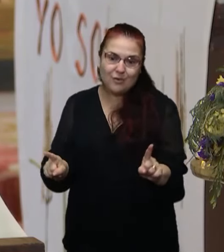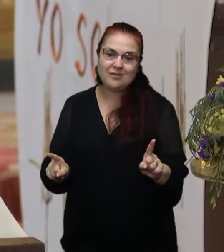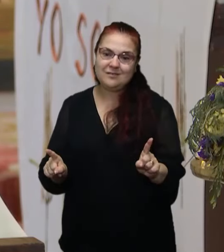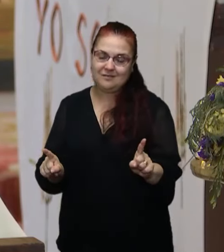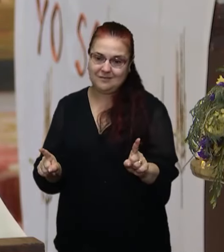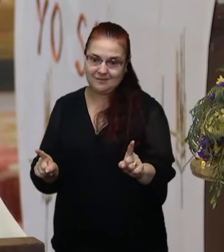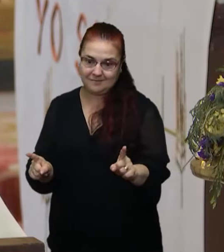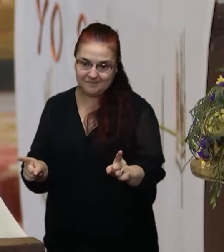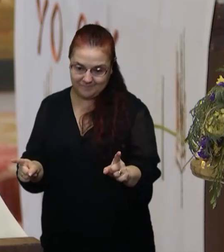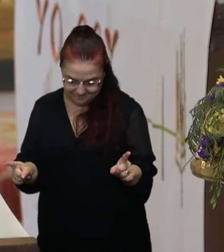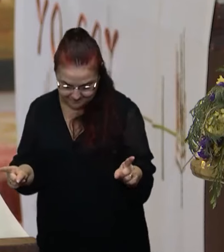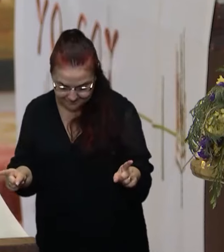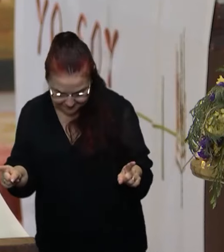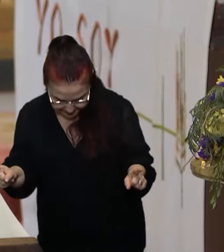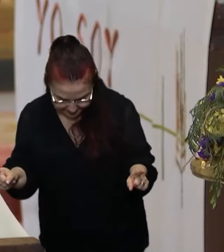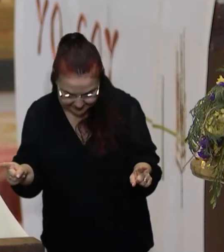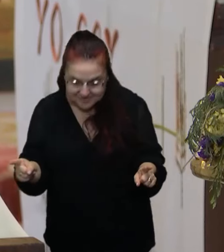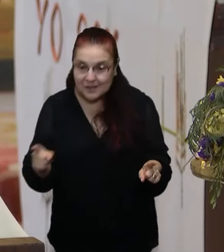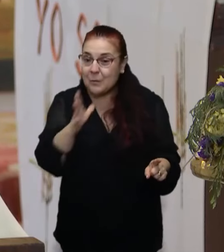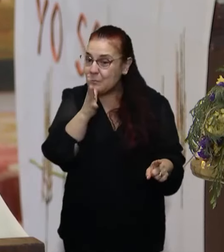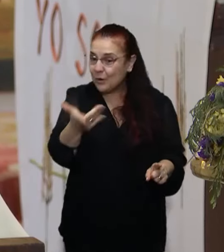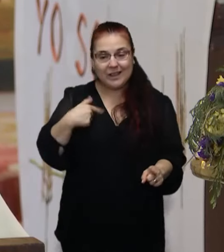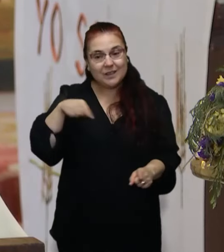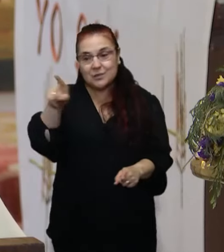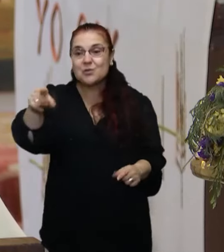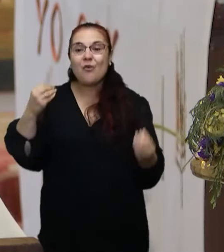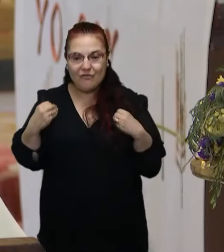en tu vida me tienes a mí.